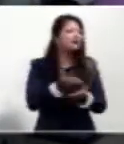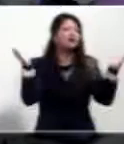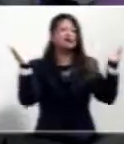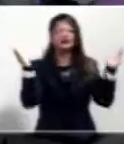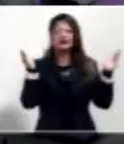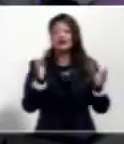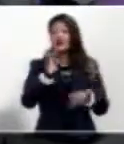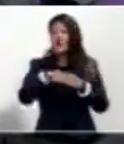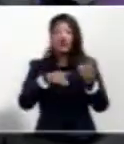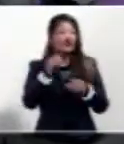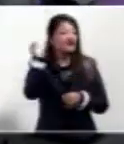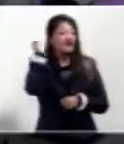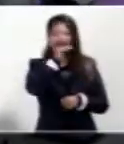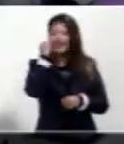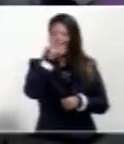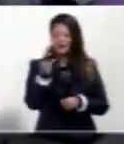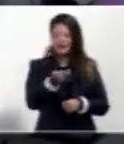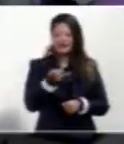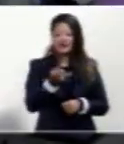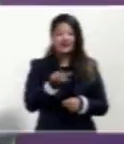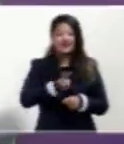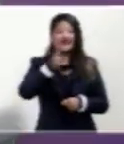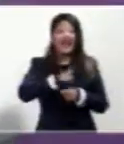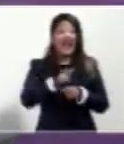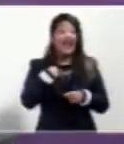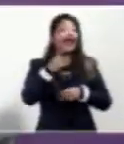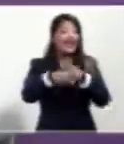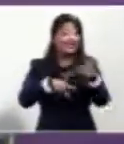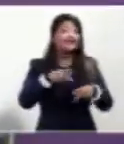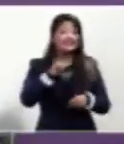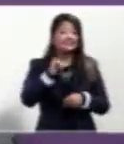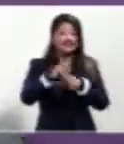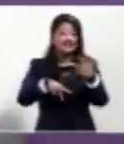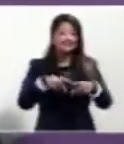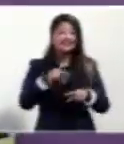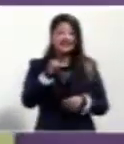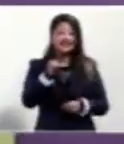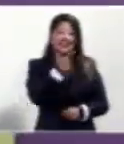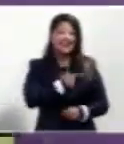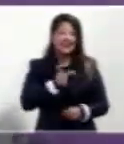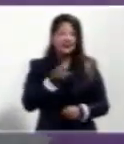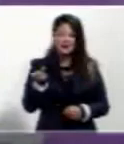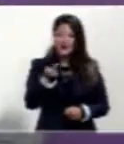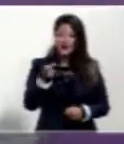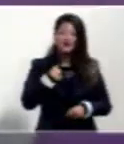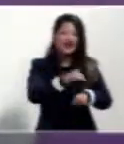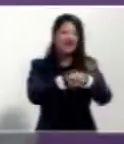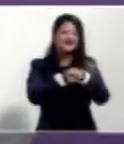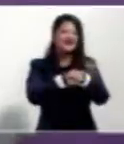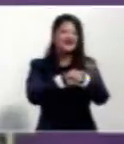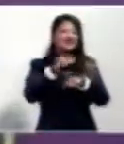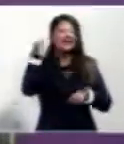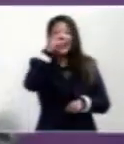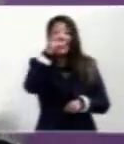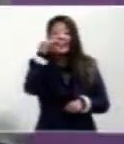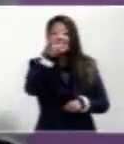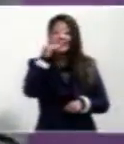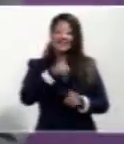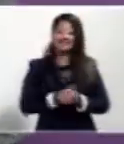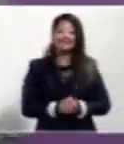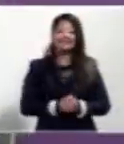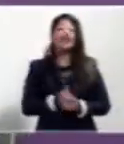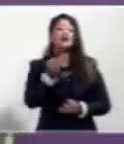primer día de feria, en la inauguración. Pues hay que ir. Así es como les gusta el pulque aquí a mis amigos, gratis. Muy